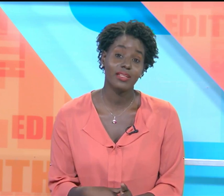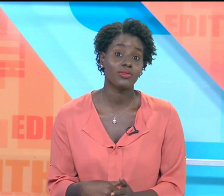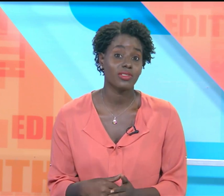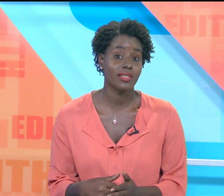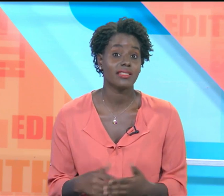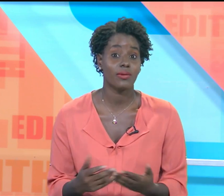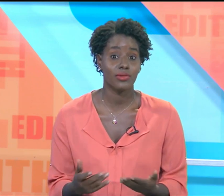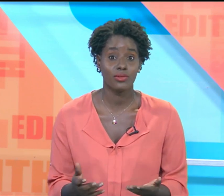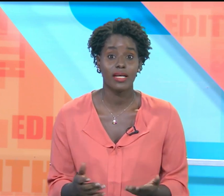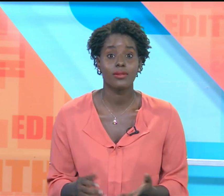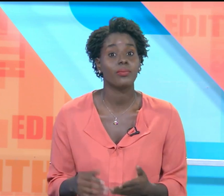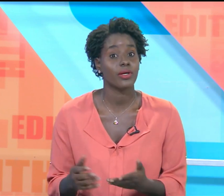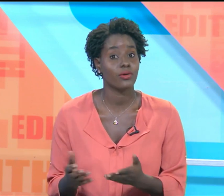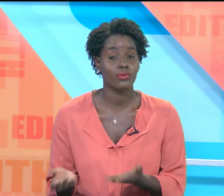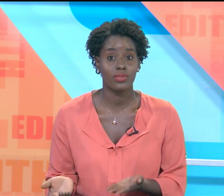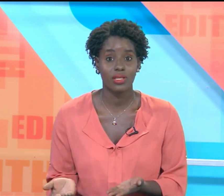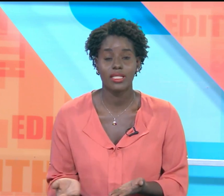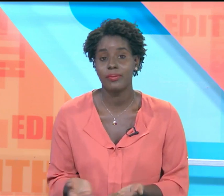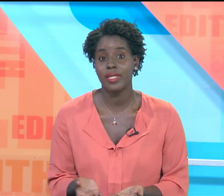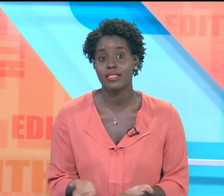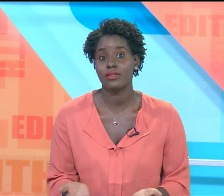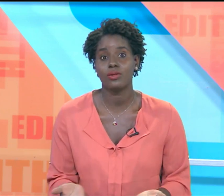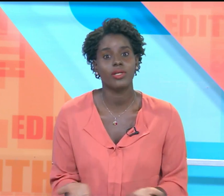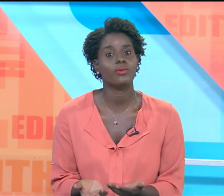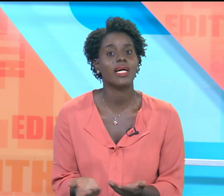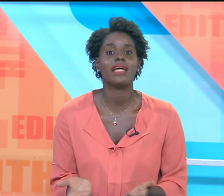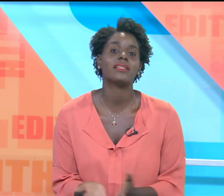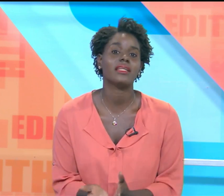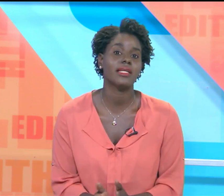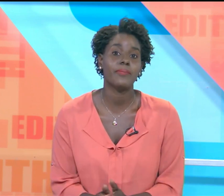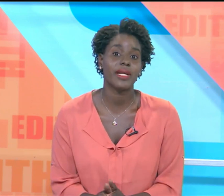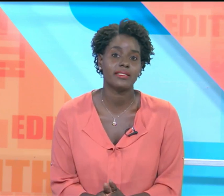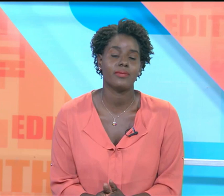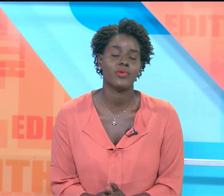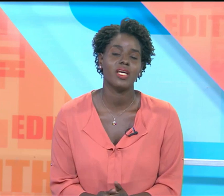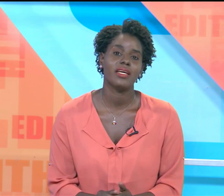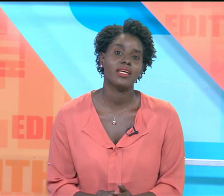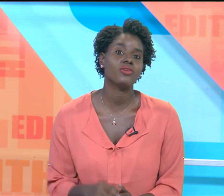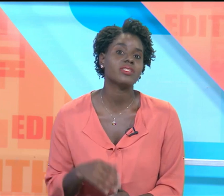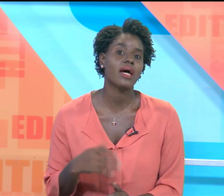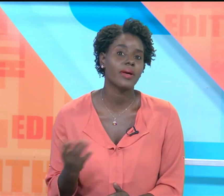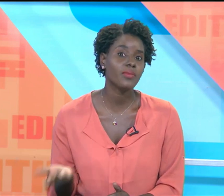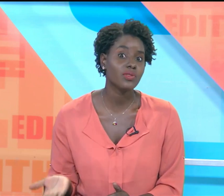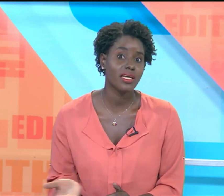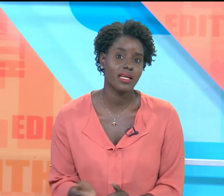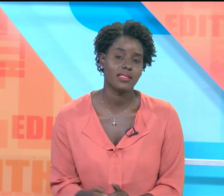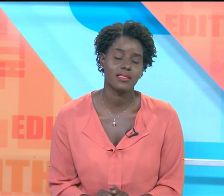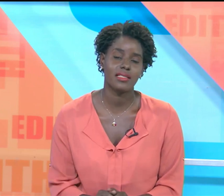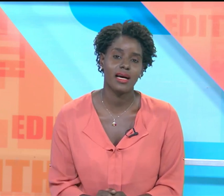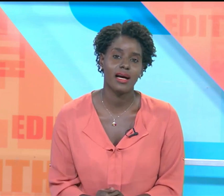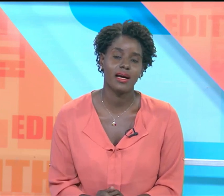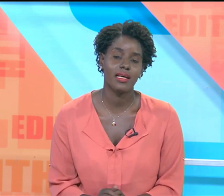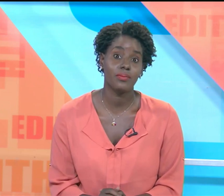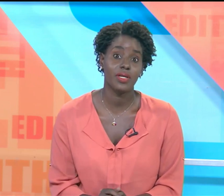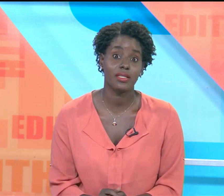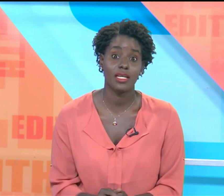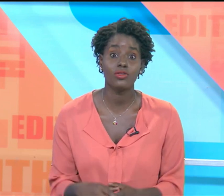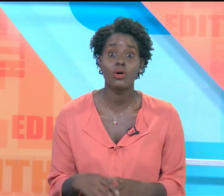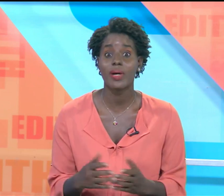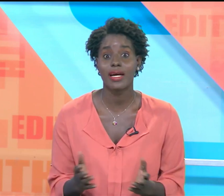poder, entonces le está cuestionando, pero ustedes también están tomando una cantidad de préstamos y no sabemos en qué se está